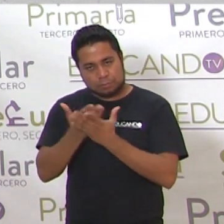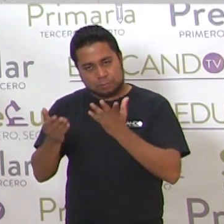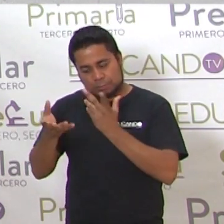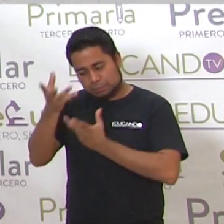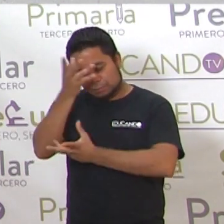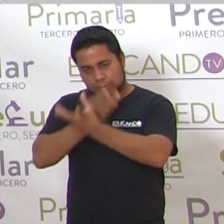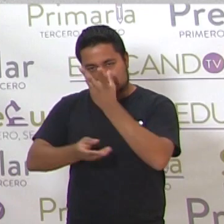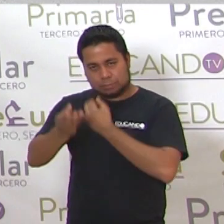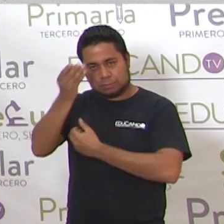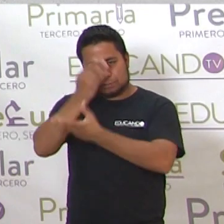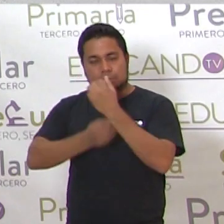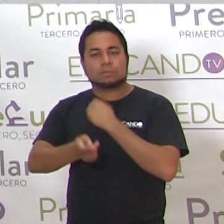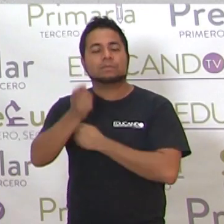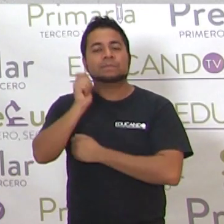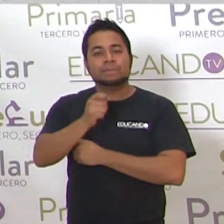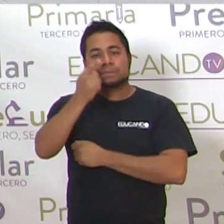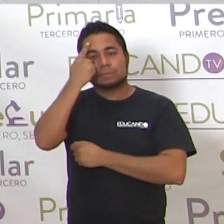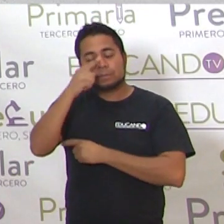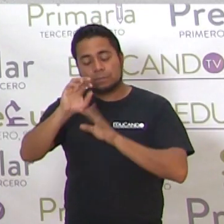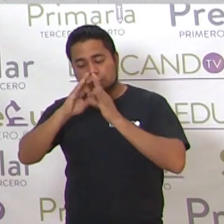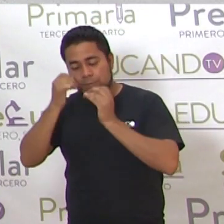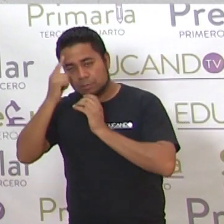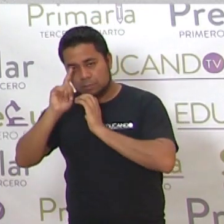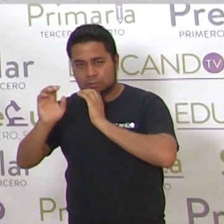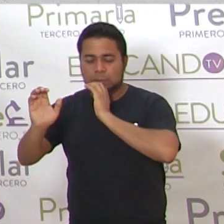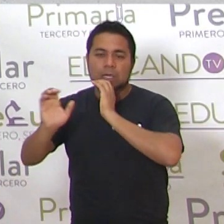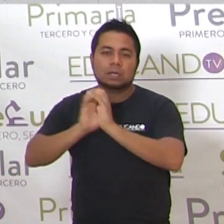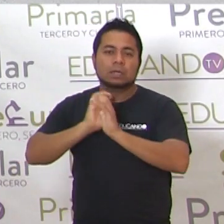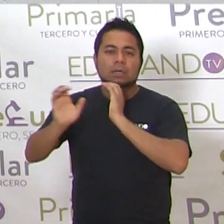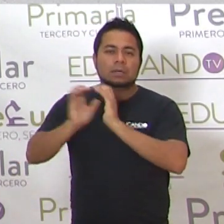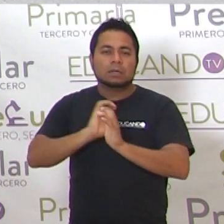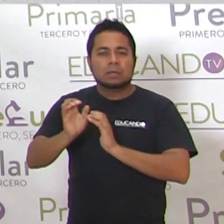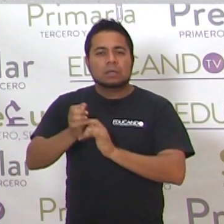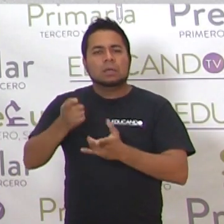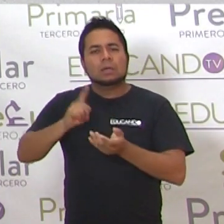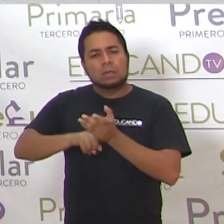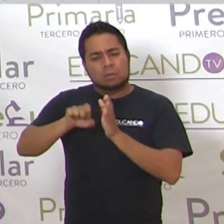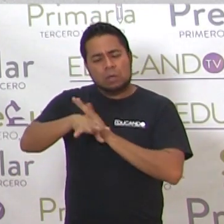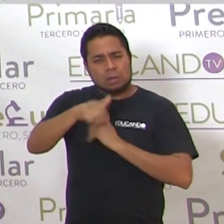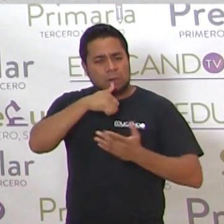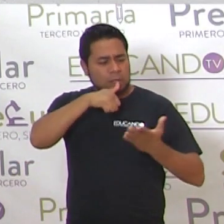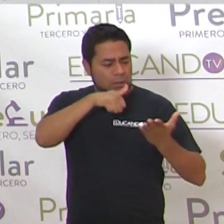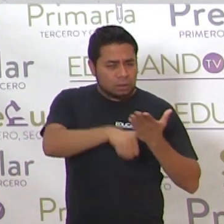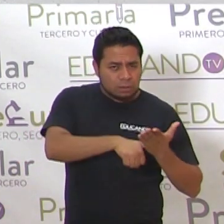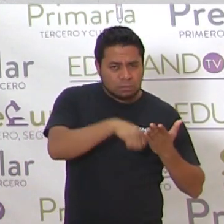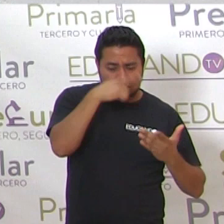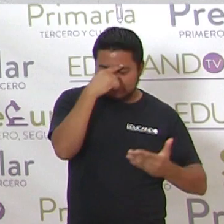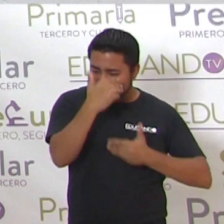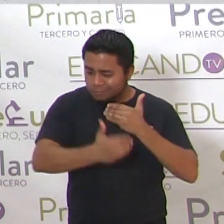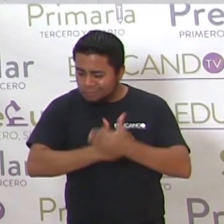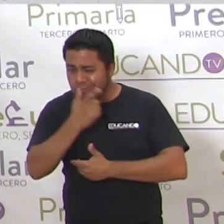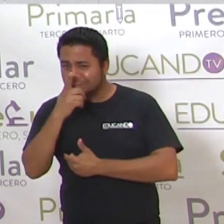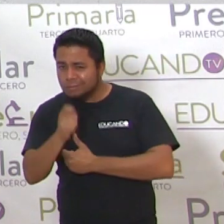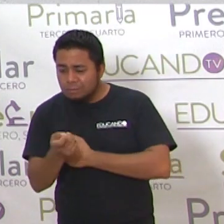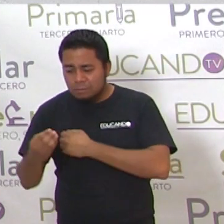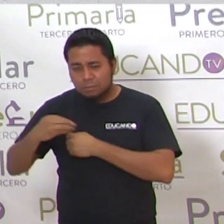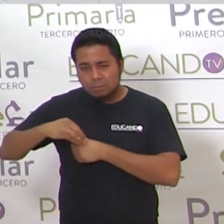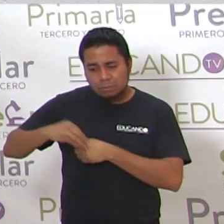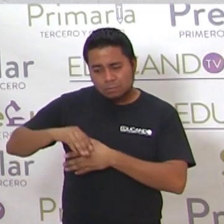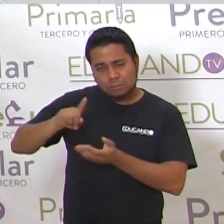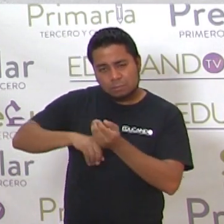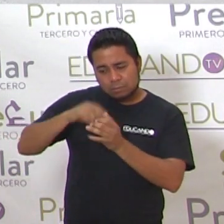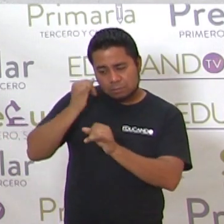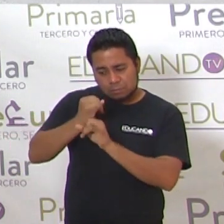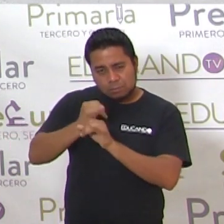todo lo referente a los medios de comunicación desde lo que es una carta hasta lo que son aplicaciones web